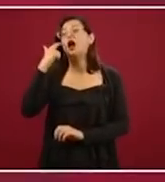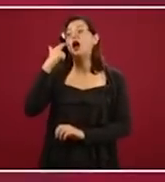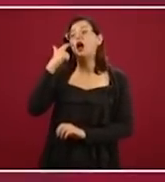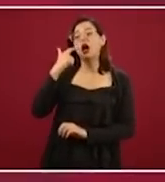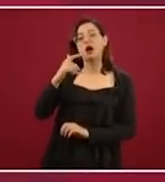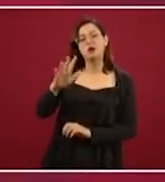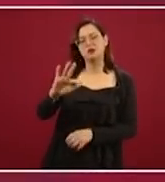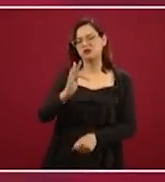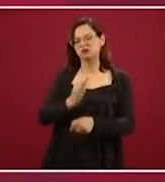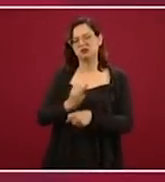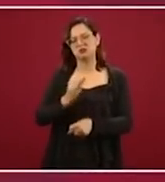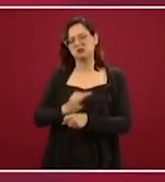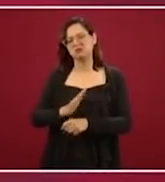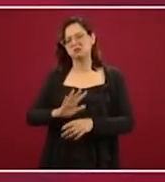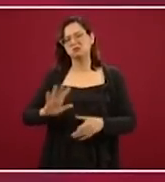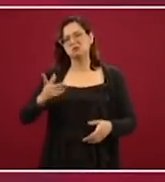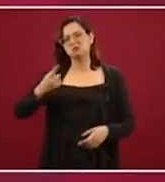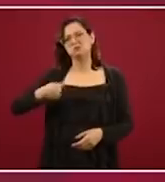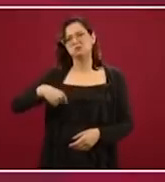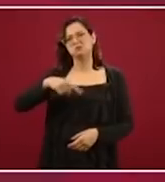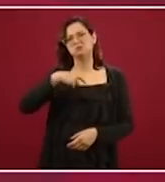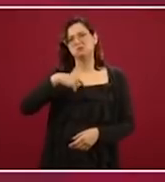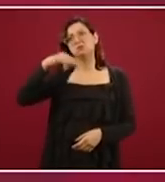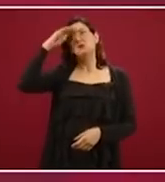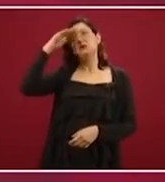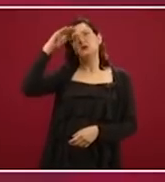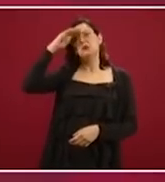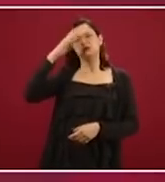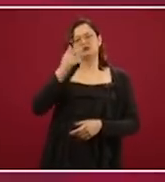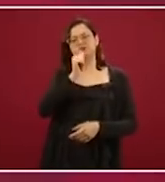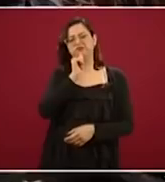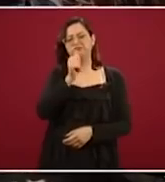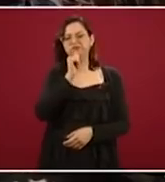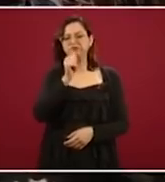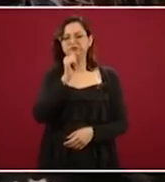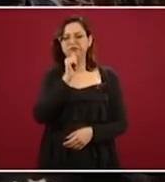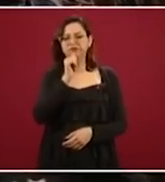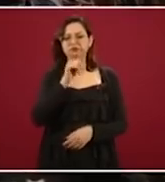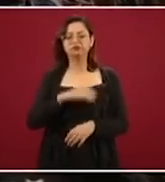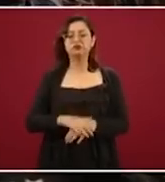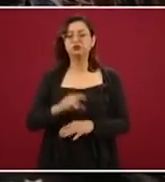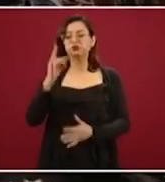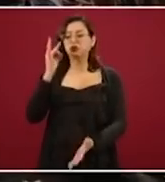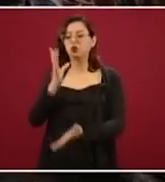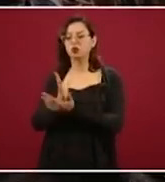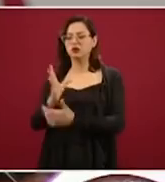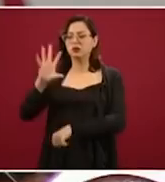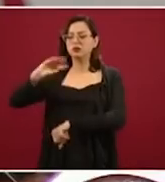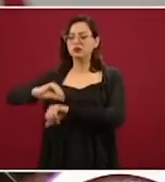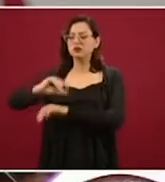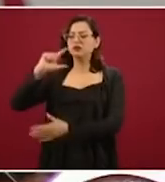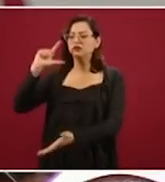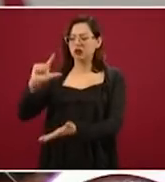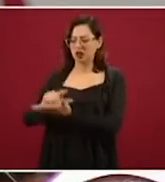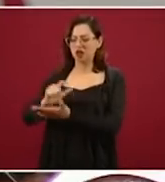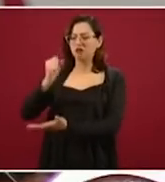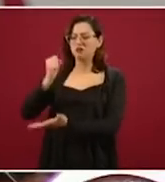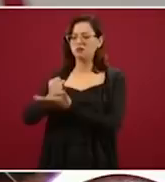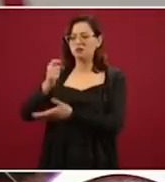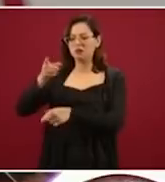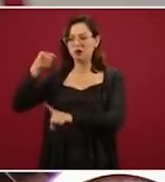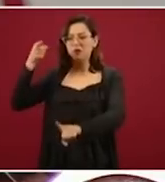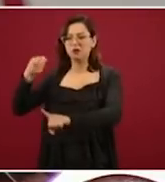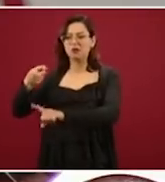ahora en una medida así, solo con propósitos